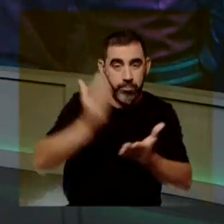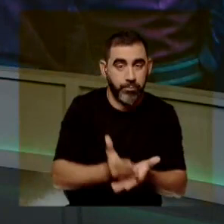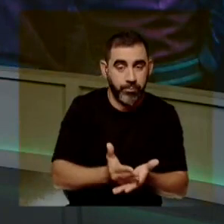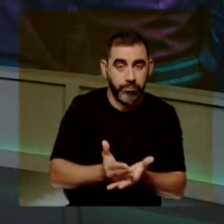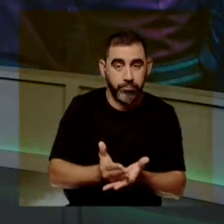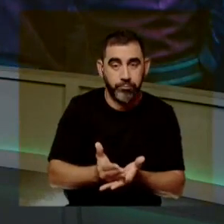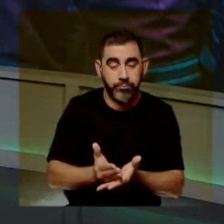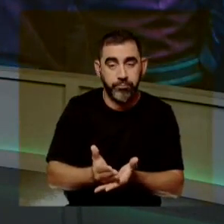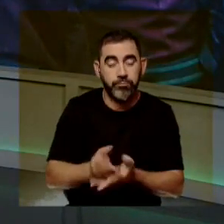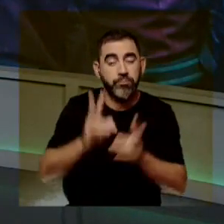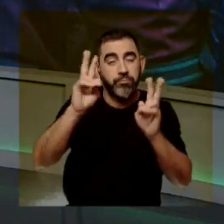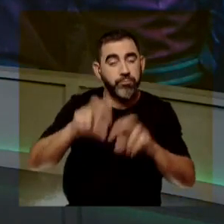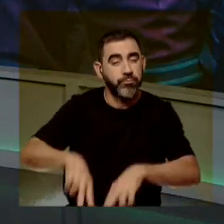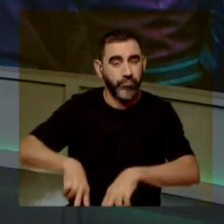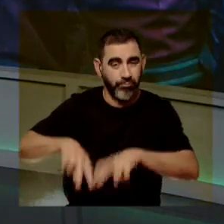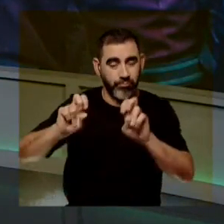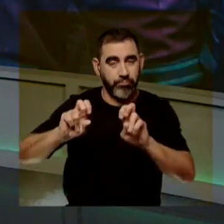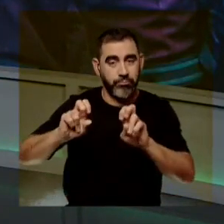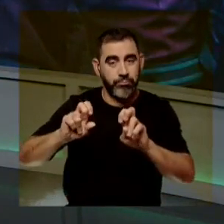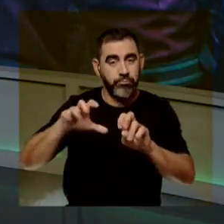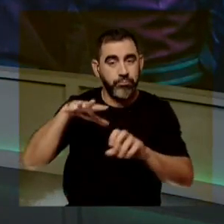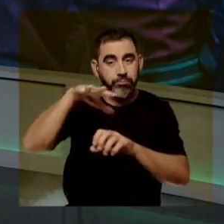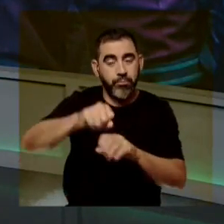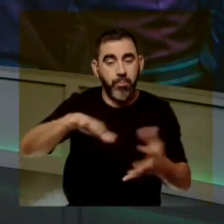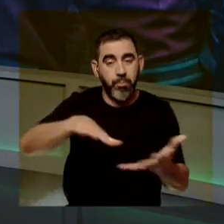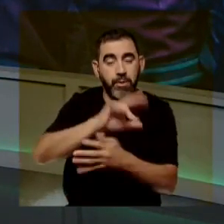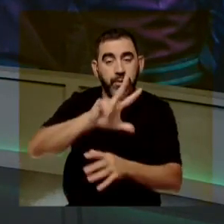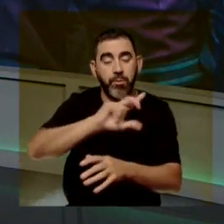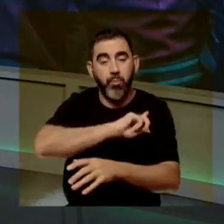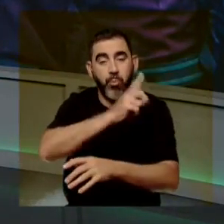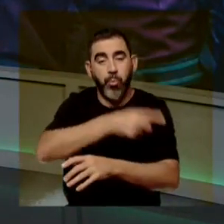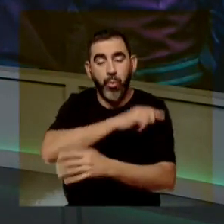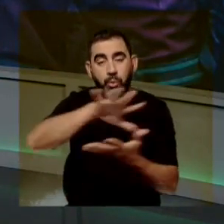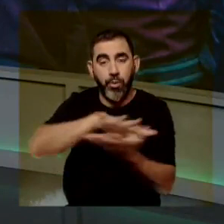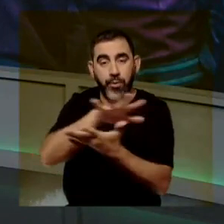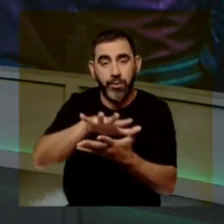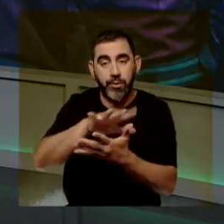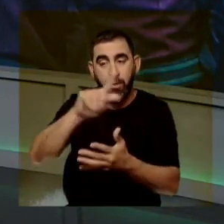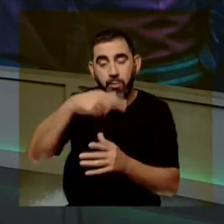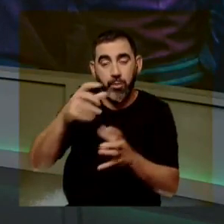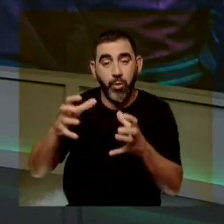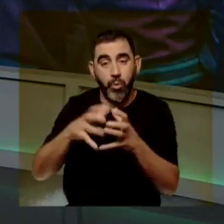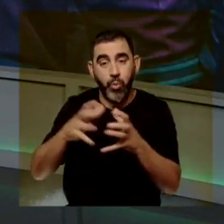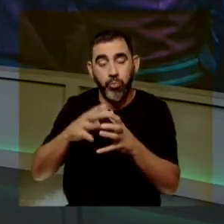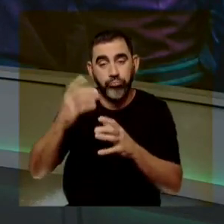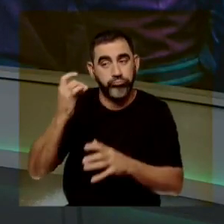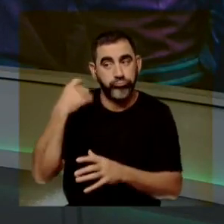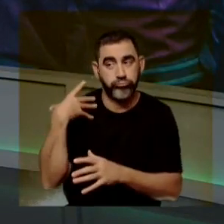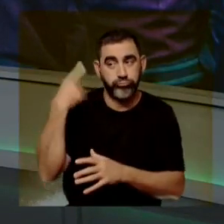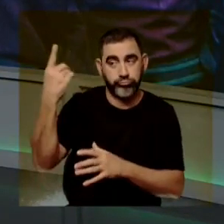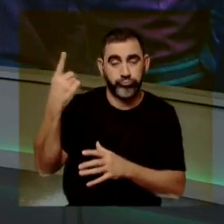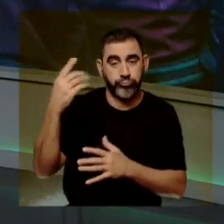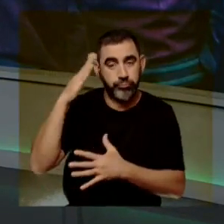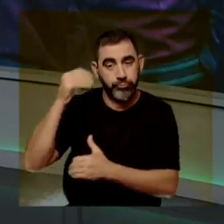Estado en referencia a la investigación sobre el asalto a la Plaza de los Tres Poderes en Brasilia, luego de que varios altos oficiales de las